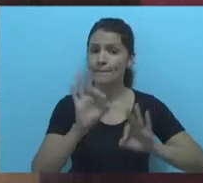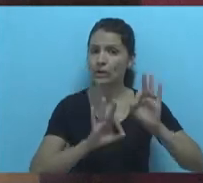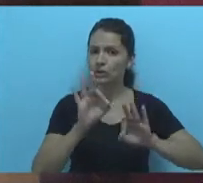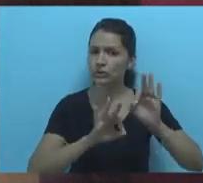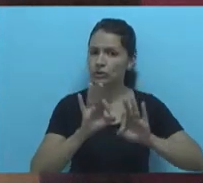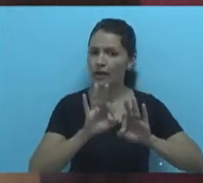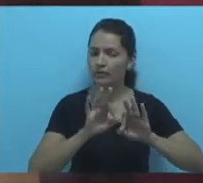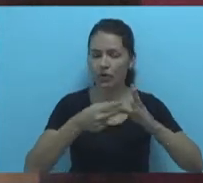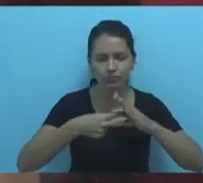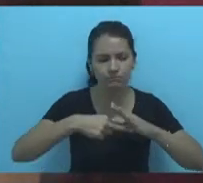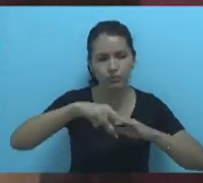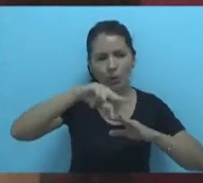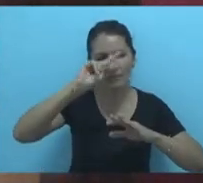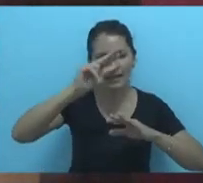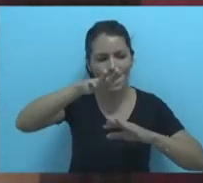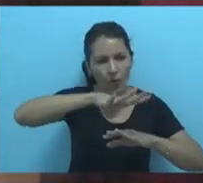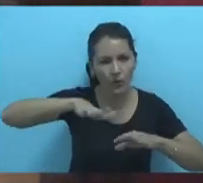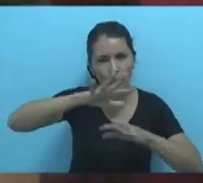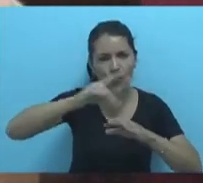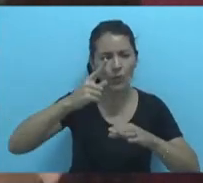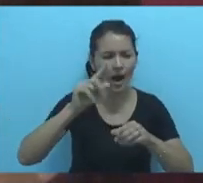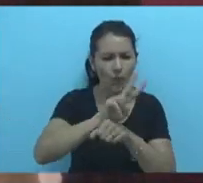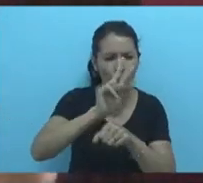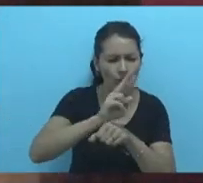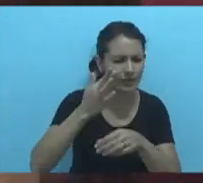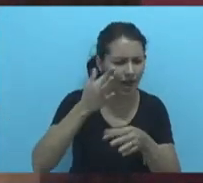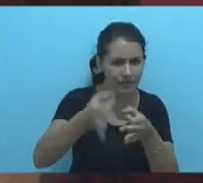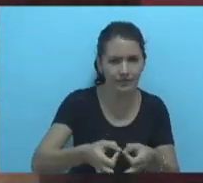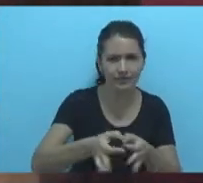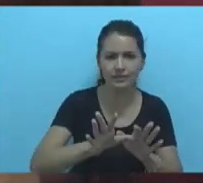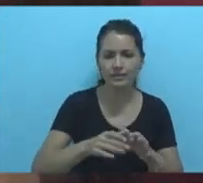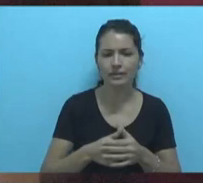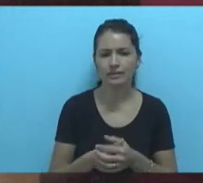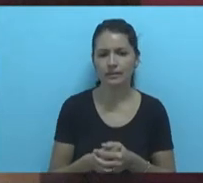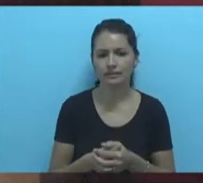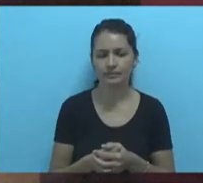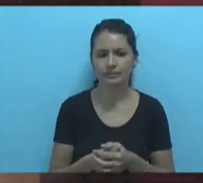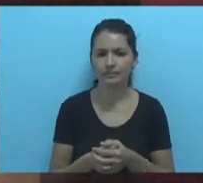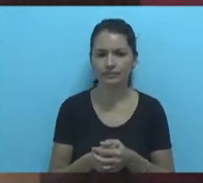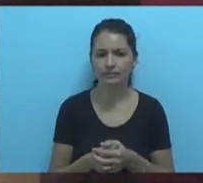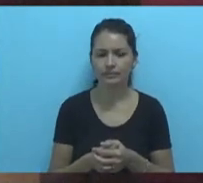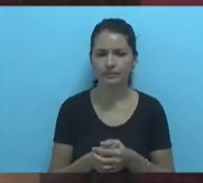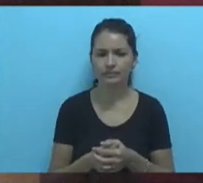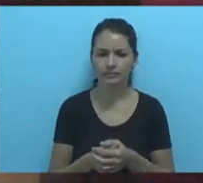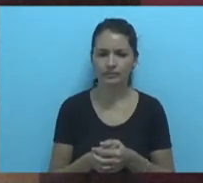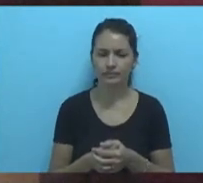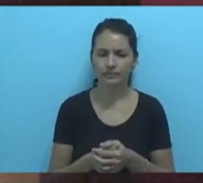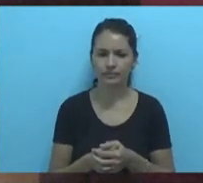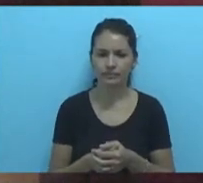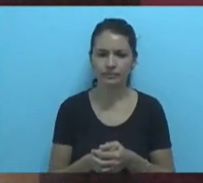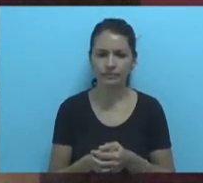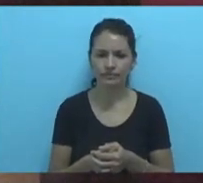que duplicar el área de protección, por eso creo que es muy importante y, como bien